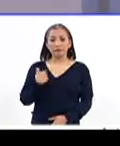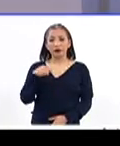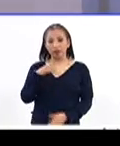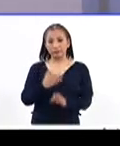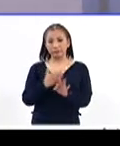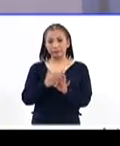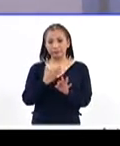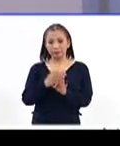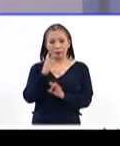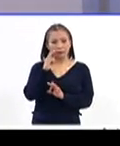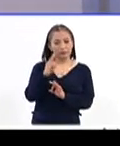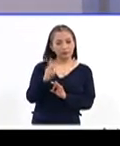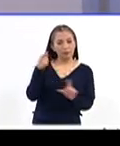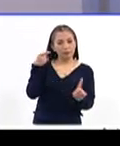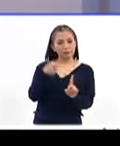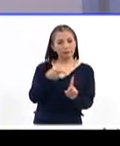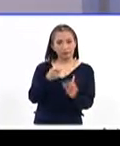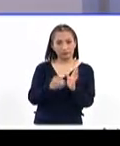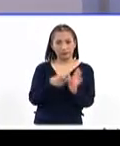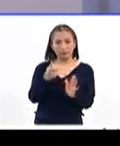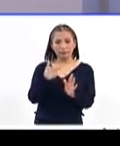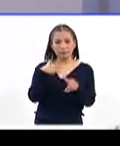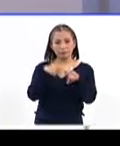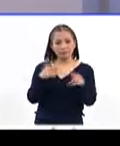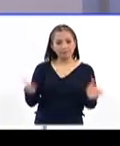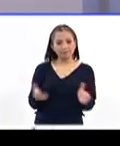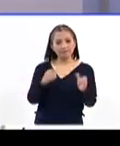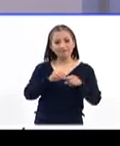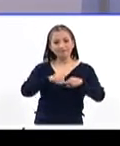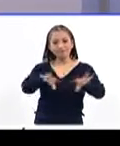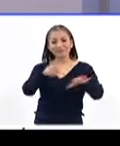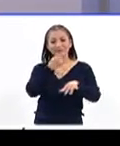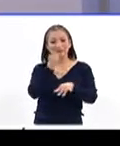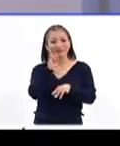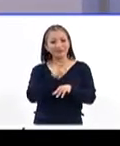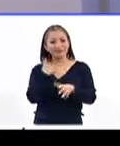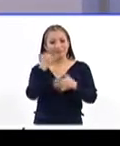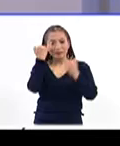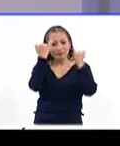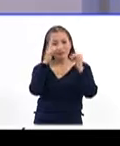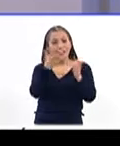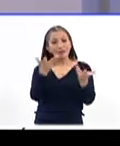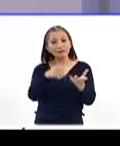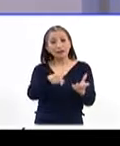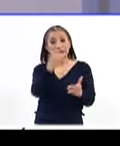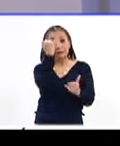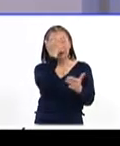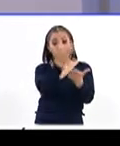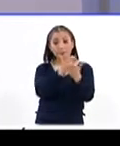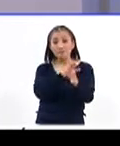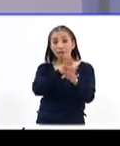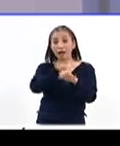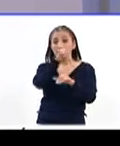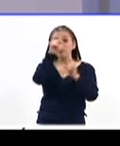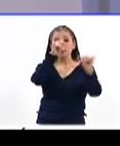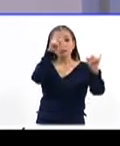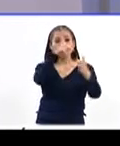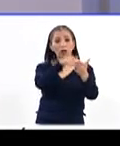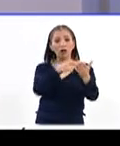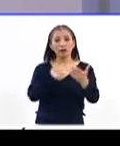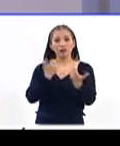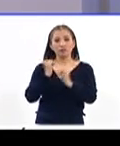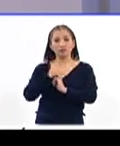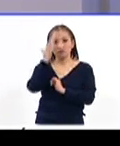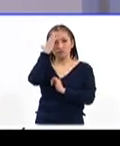encontramos actualmente con el objetivo nuevamente de seguir inspirando a las niñas y de hacer que esta iniciativa llegue a muchas más